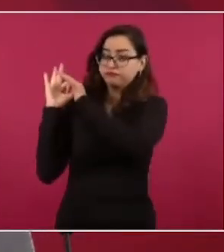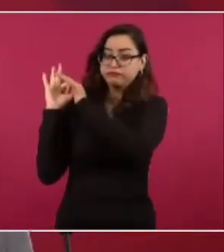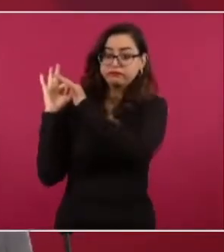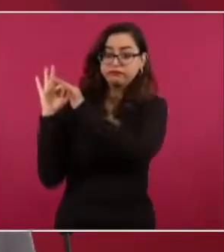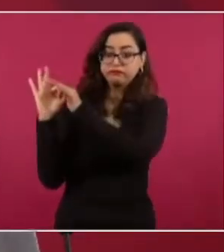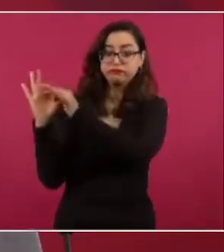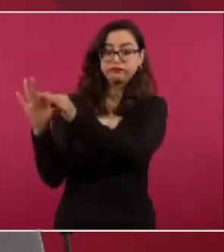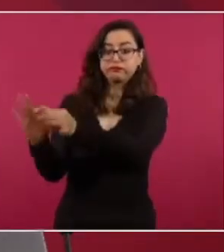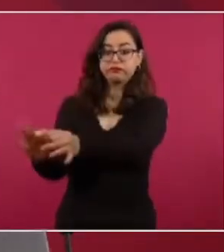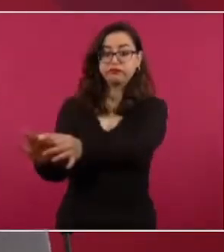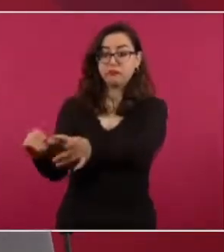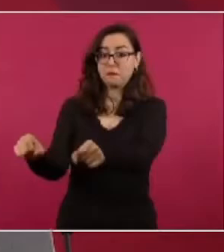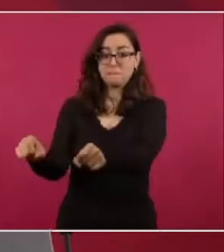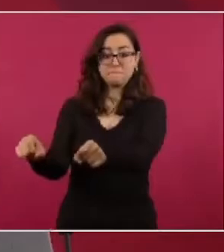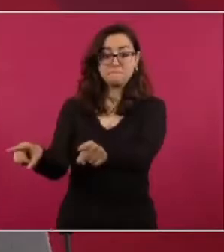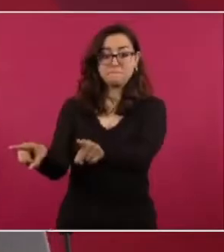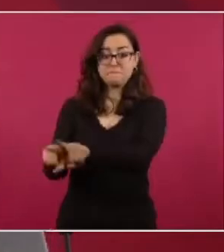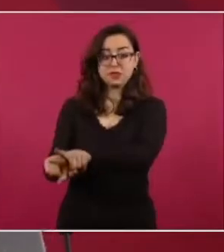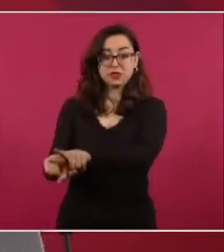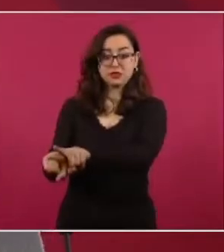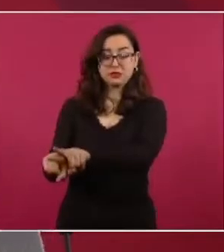Pero ellos a lo mejor pensaron